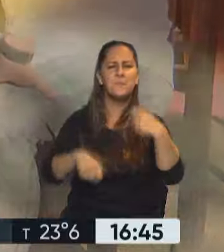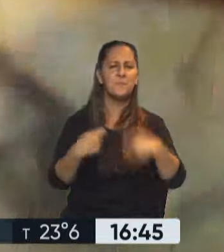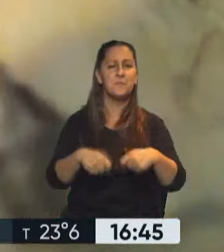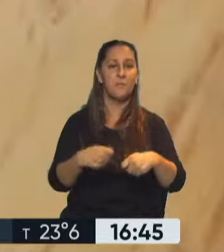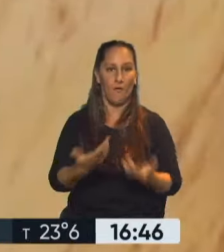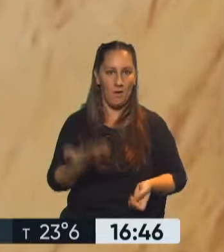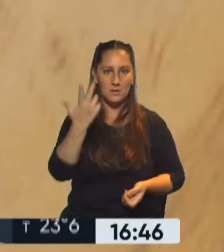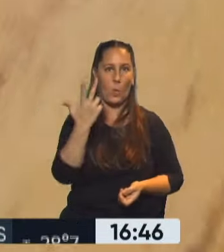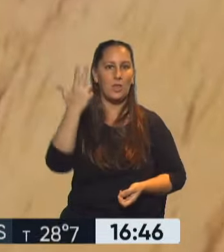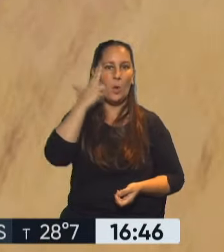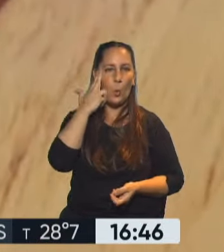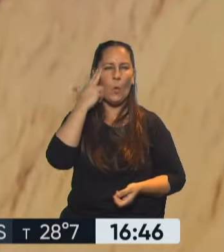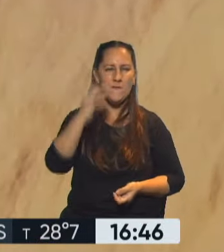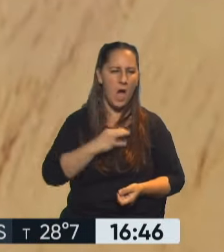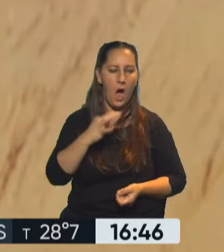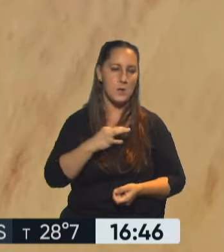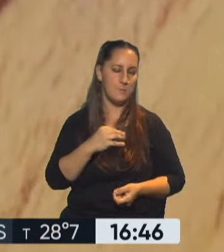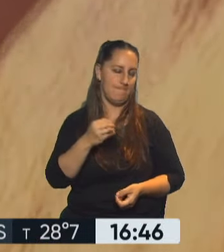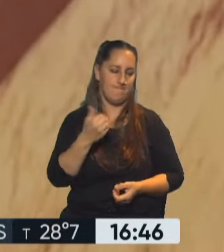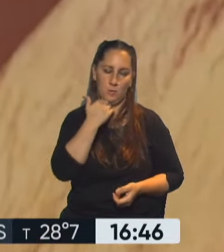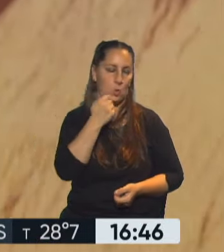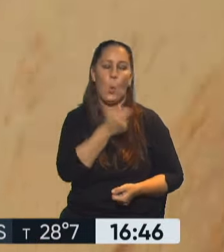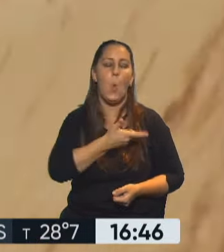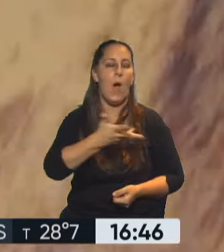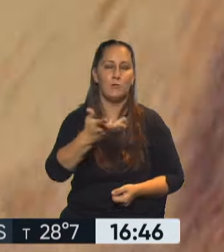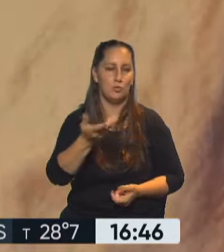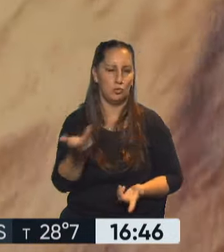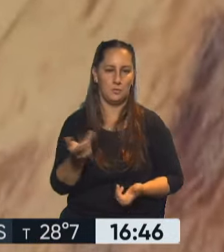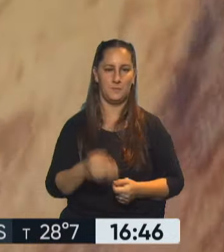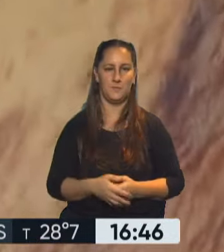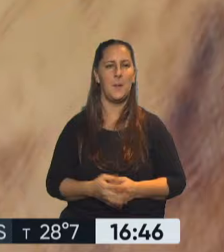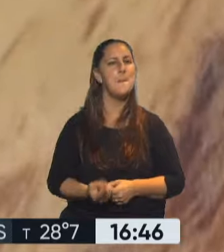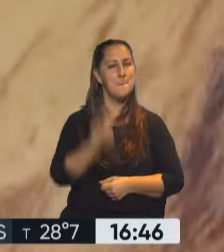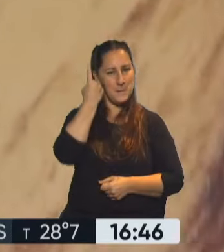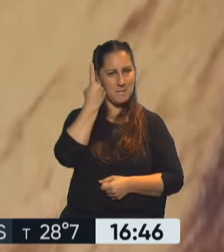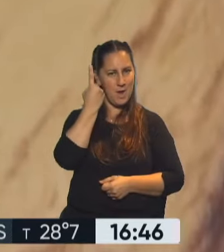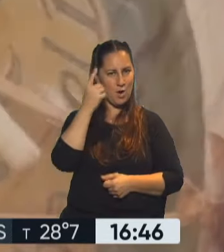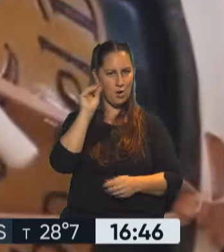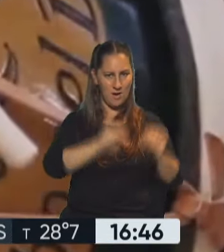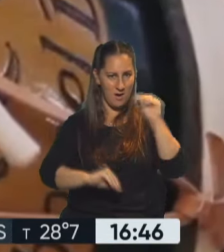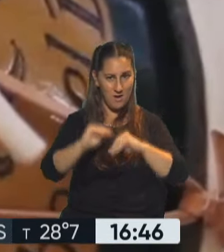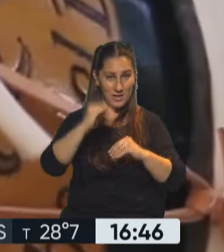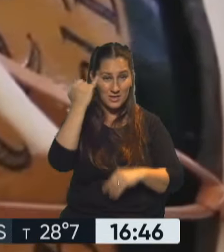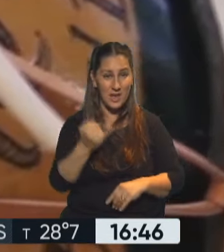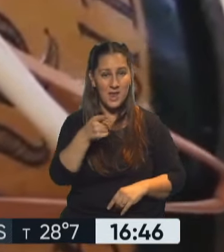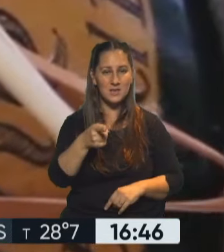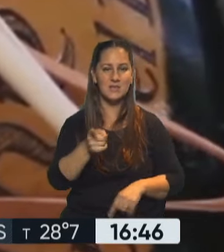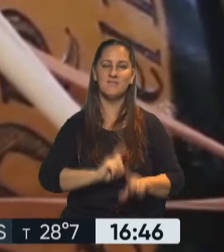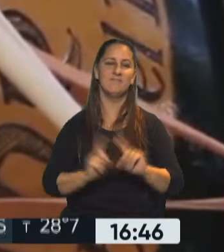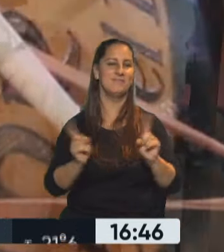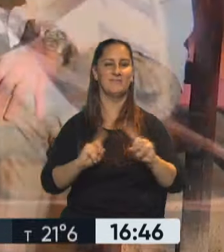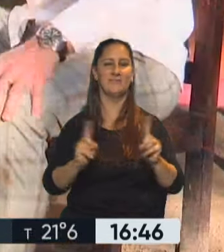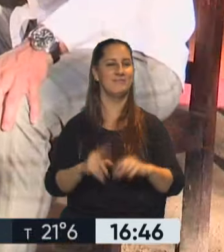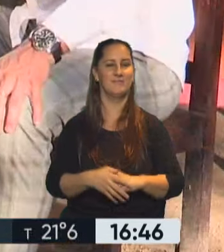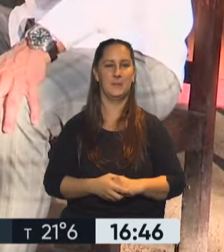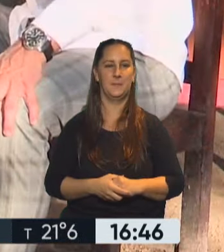años, haciendo bombos no tengo idea. Pero qué importante. Pero el primero es que hiciste, ¿lo tenés o no? No. Vos